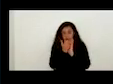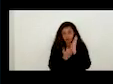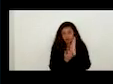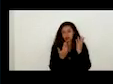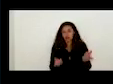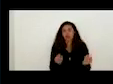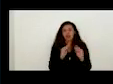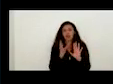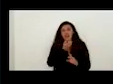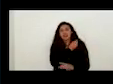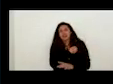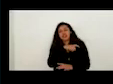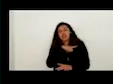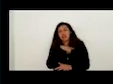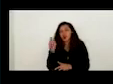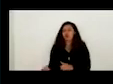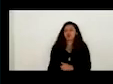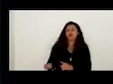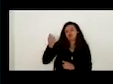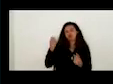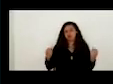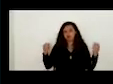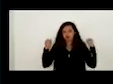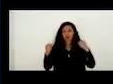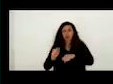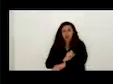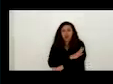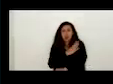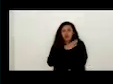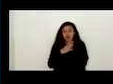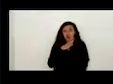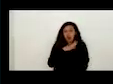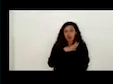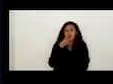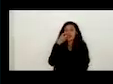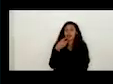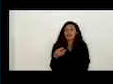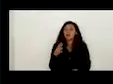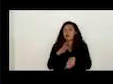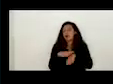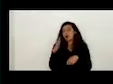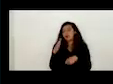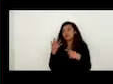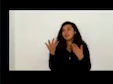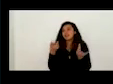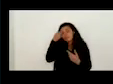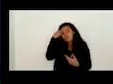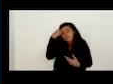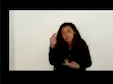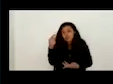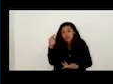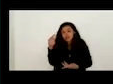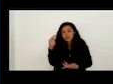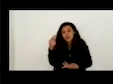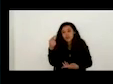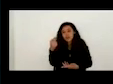crecer sanos y fuertes y tener la energía suficiente va a ser mucho más fácil para tener ese